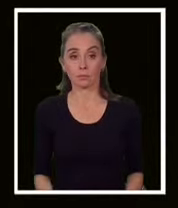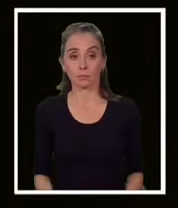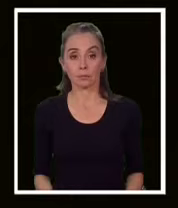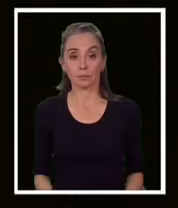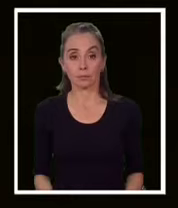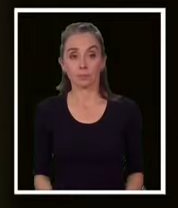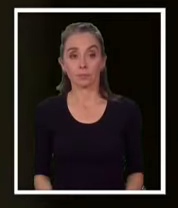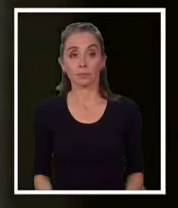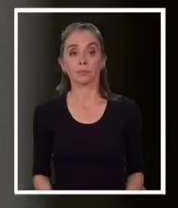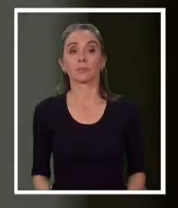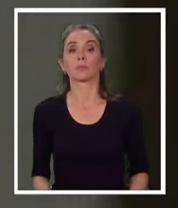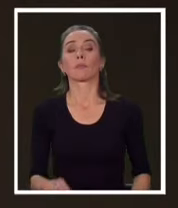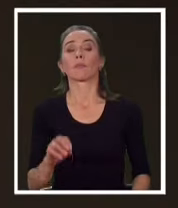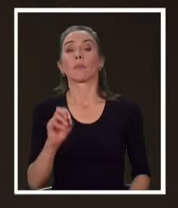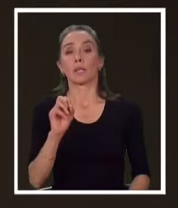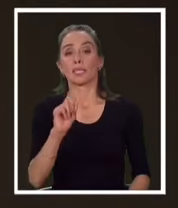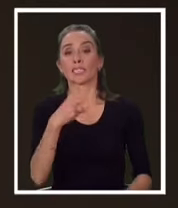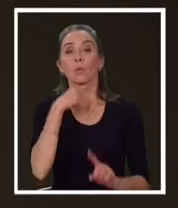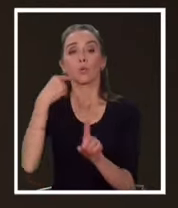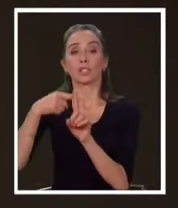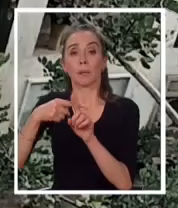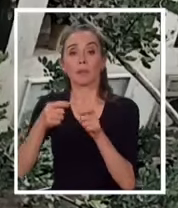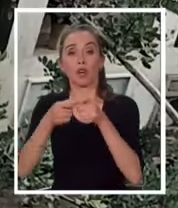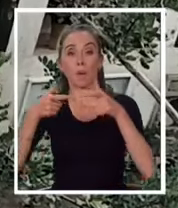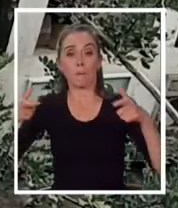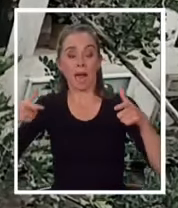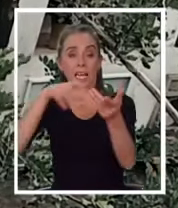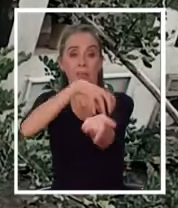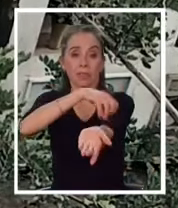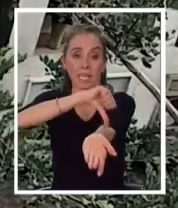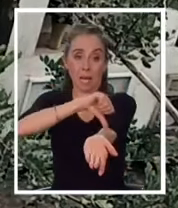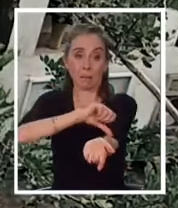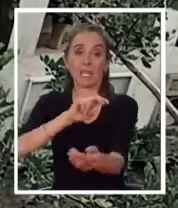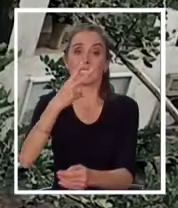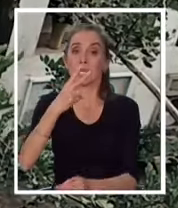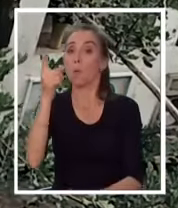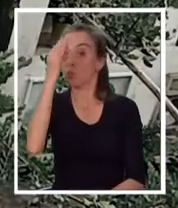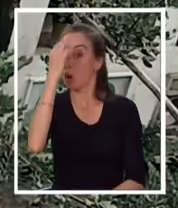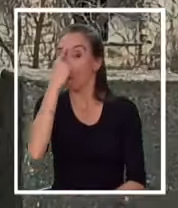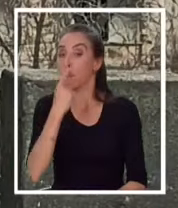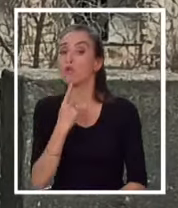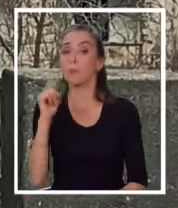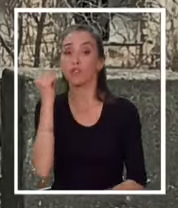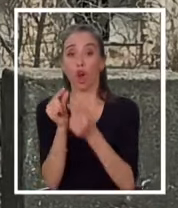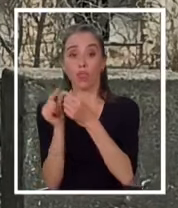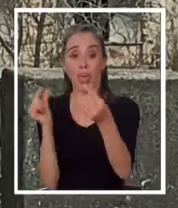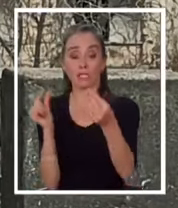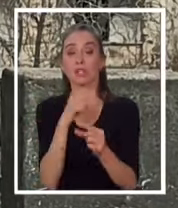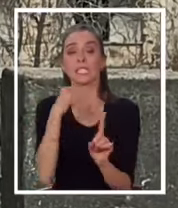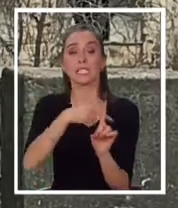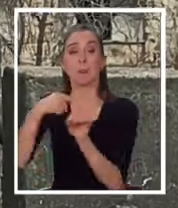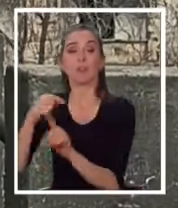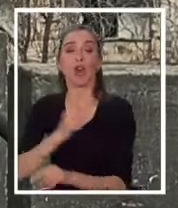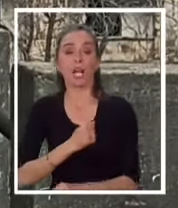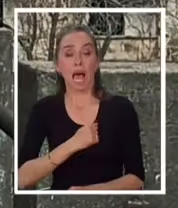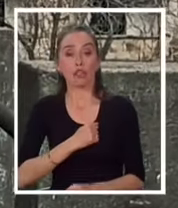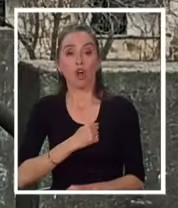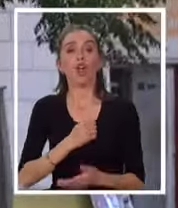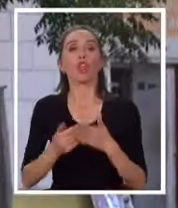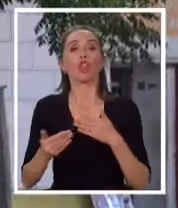La segunda necrópolis más grande de la capital, la segunda más antigua y declarada monumento nacional. El cementerio católico está instalado en el corazón